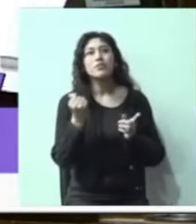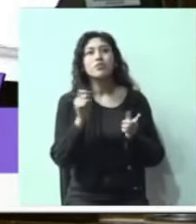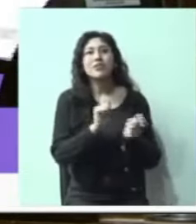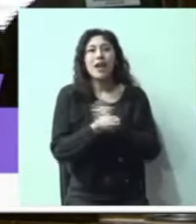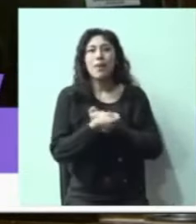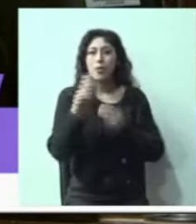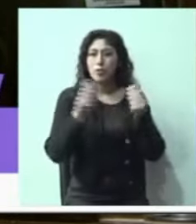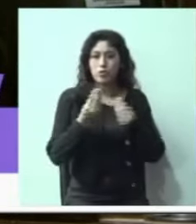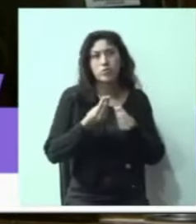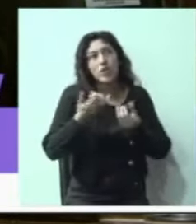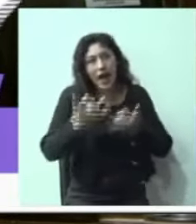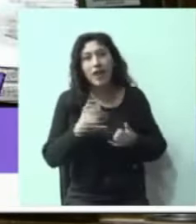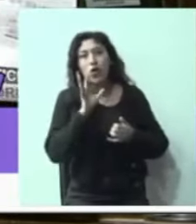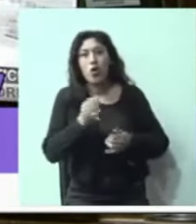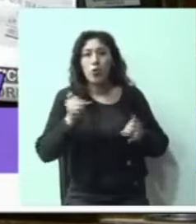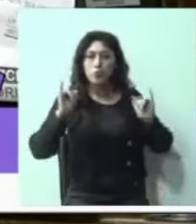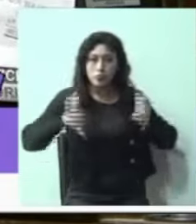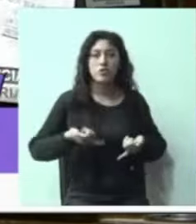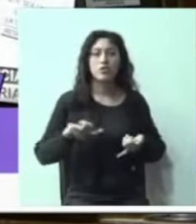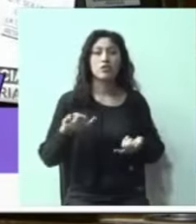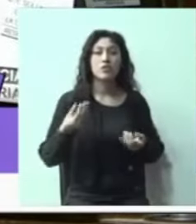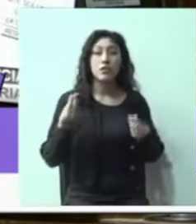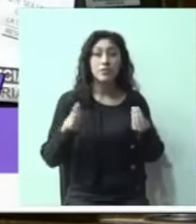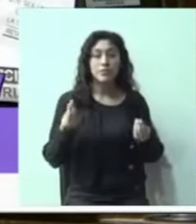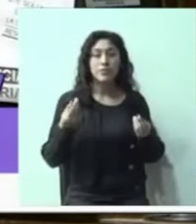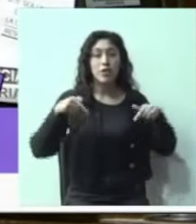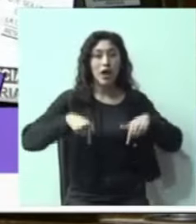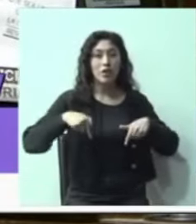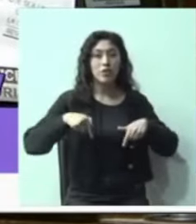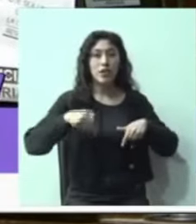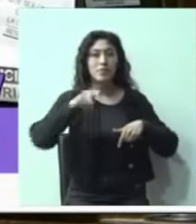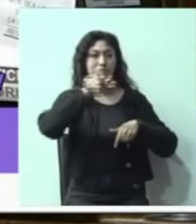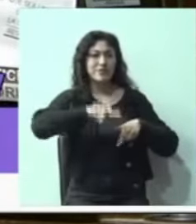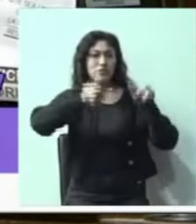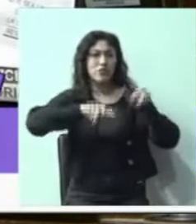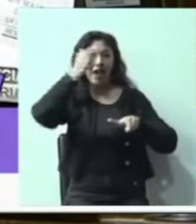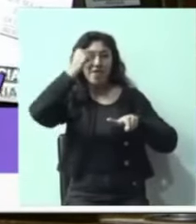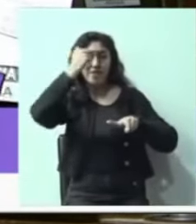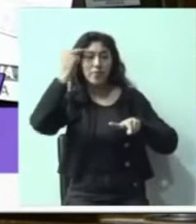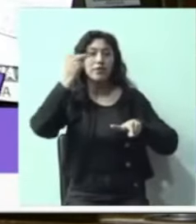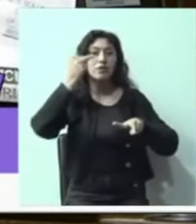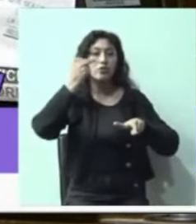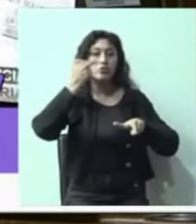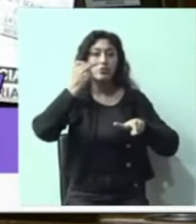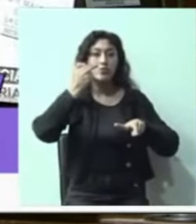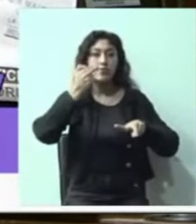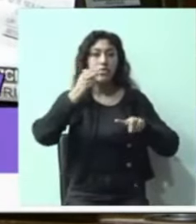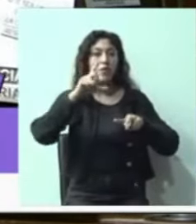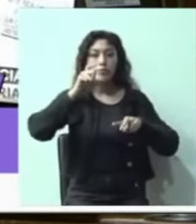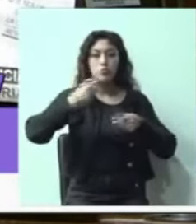Y lógico que hay un impacto presupuestario. Porque lo que está pasando ahora es que una enfermera o un enfermero no llega a la canasta de